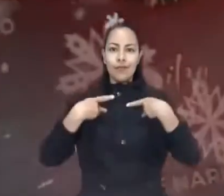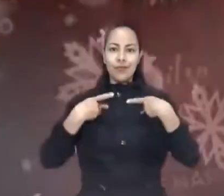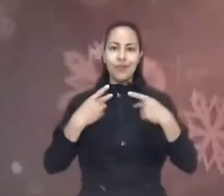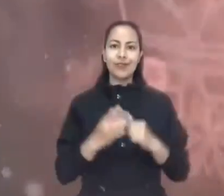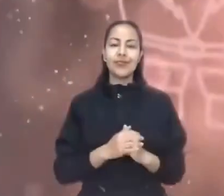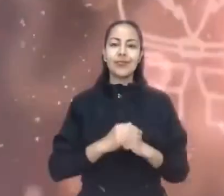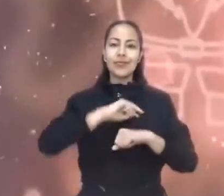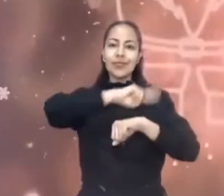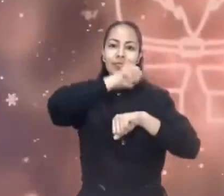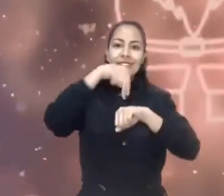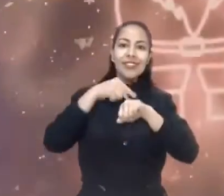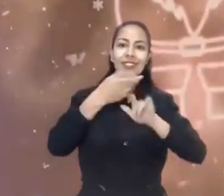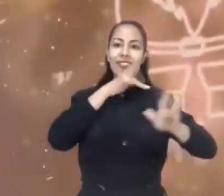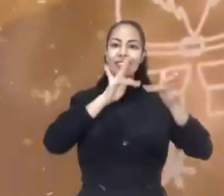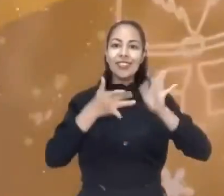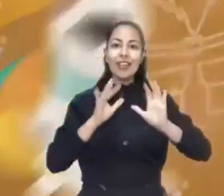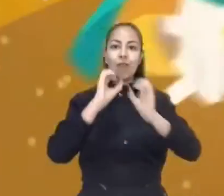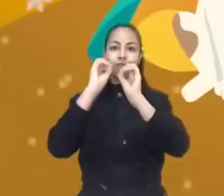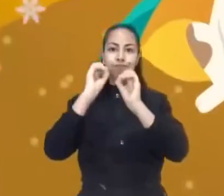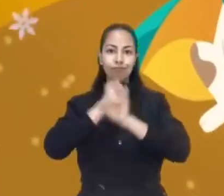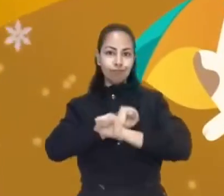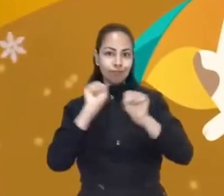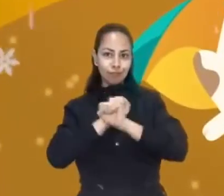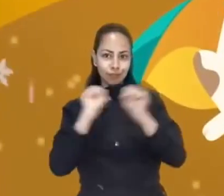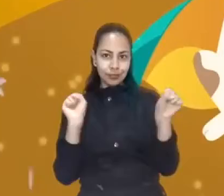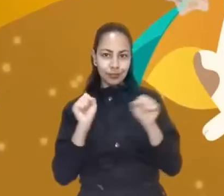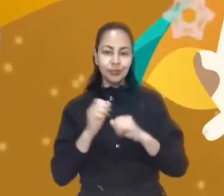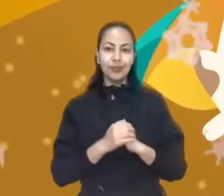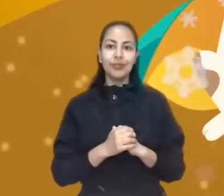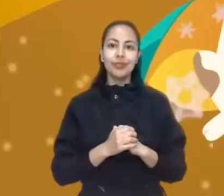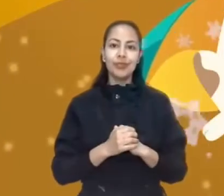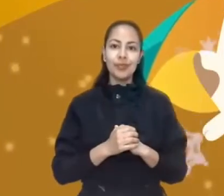vida. Nariño brilla sin pólvora.